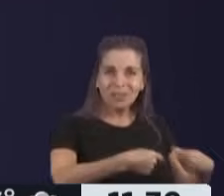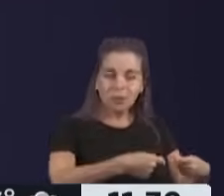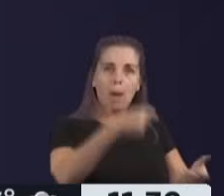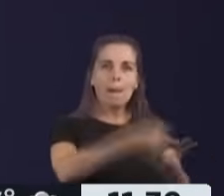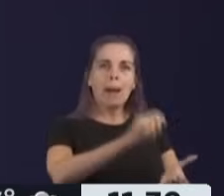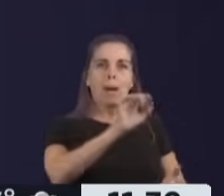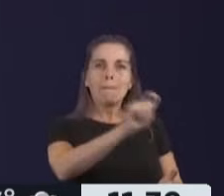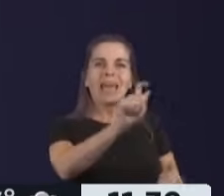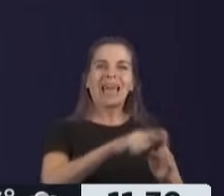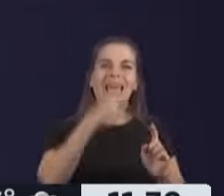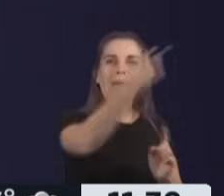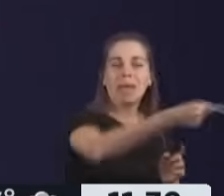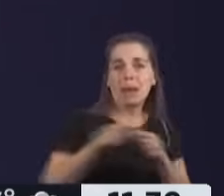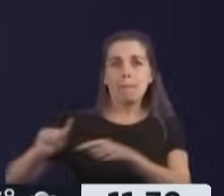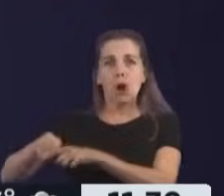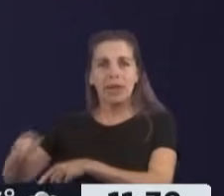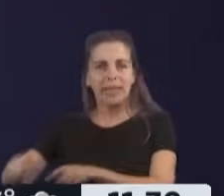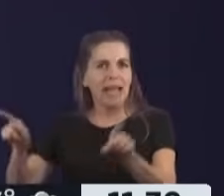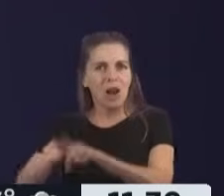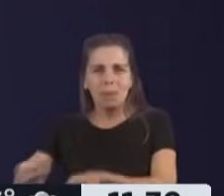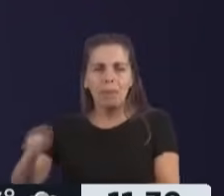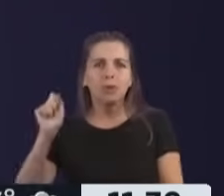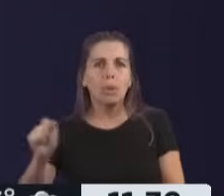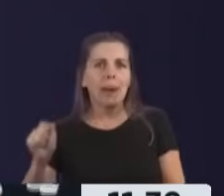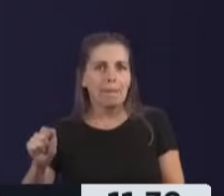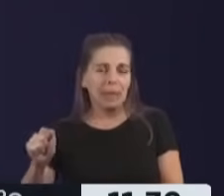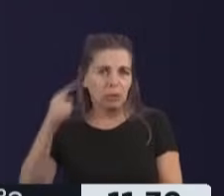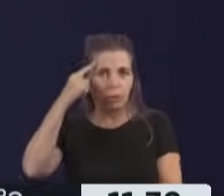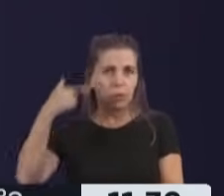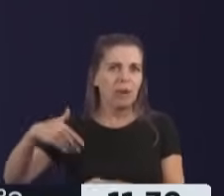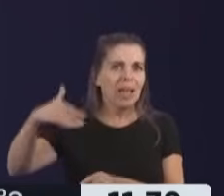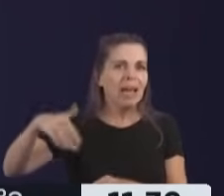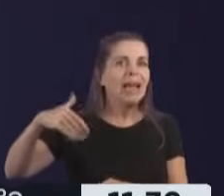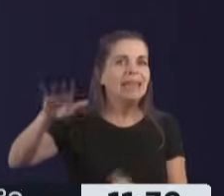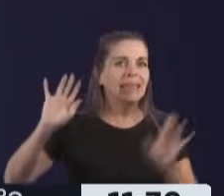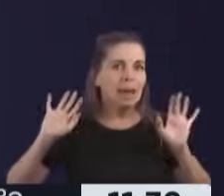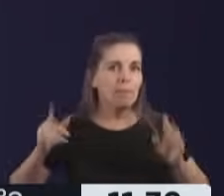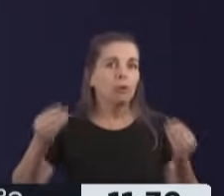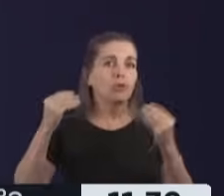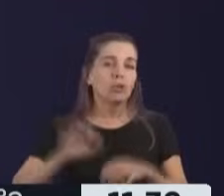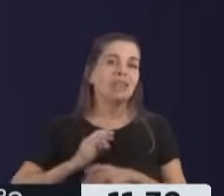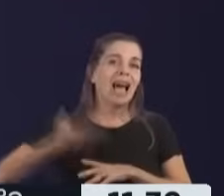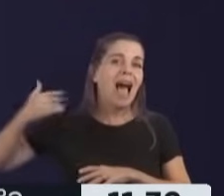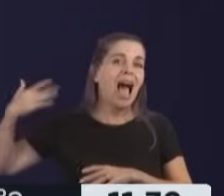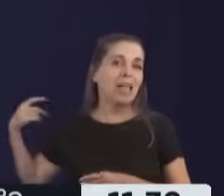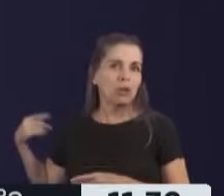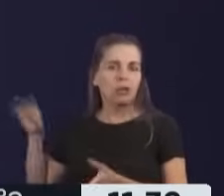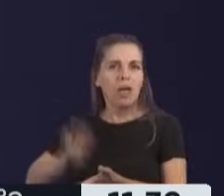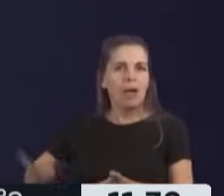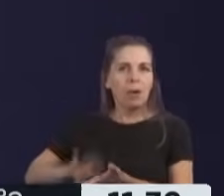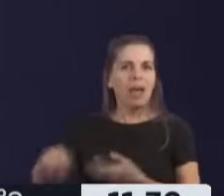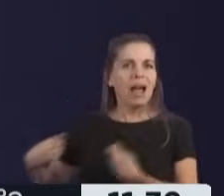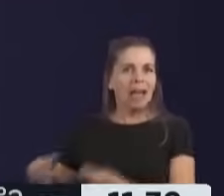La política monetaria tiene un rezago en el tiempo que hace que efectivamente la fiesta que te mandaste con la maquinita no la pagues cuando estás usando